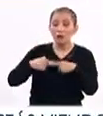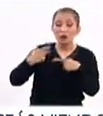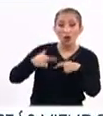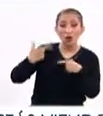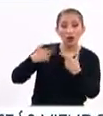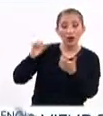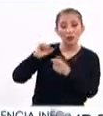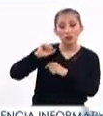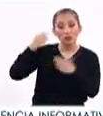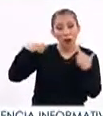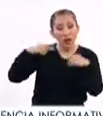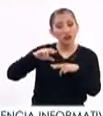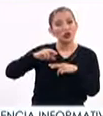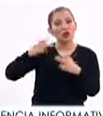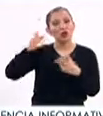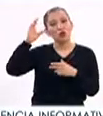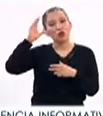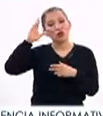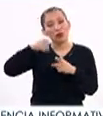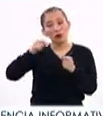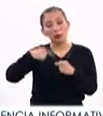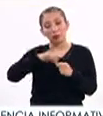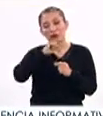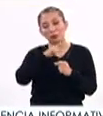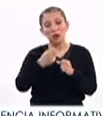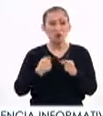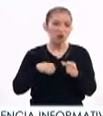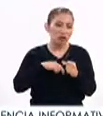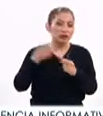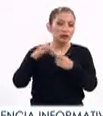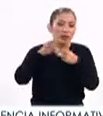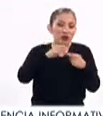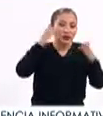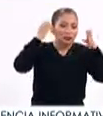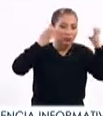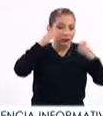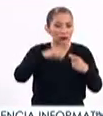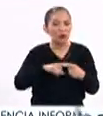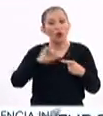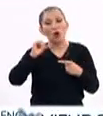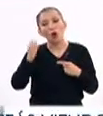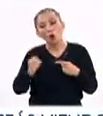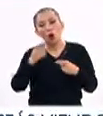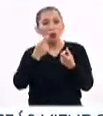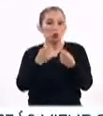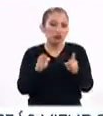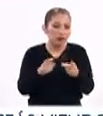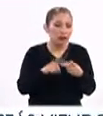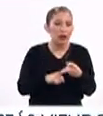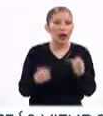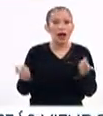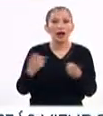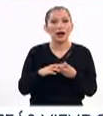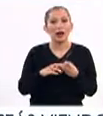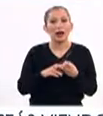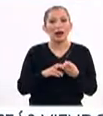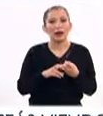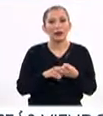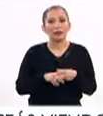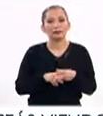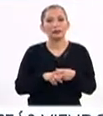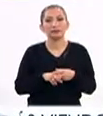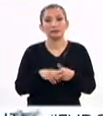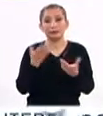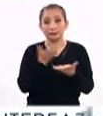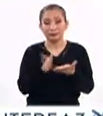artista, algún profesor. Pero también nosotros a veces traemos exhibiciones o traemos conciertos, entonces eso lo hacemos, ¿no?